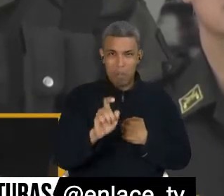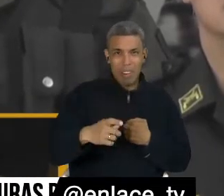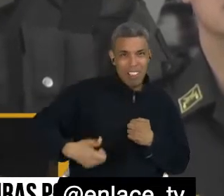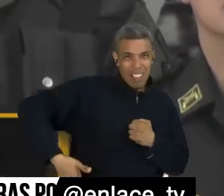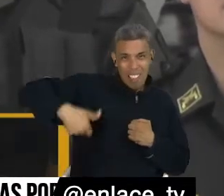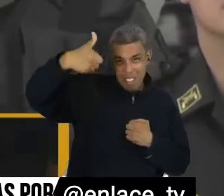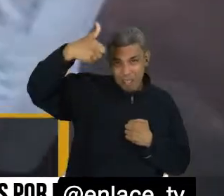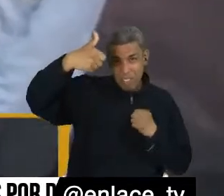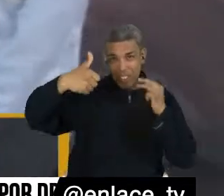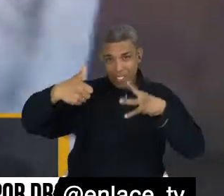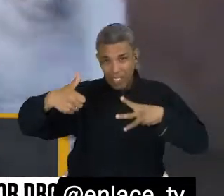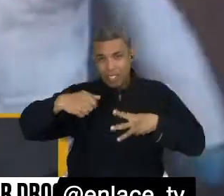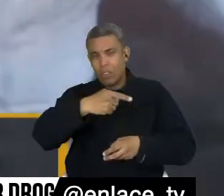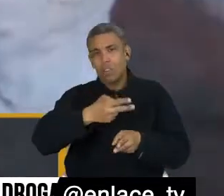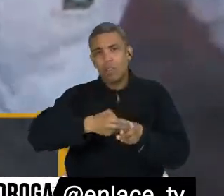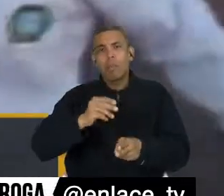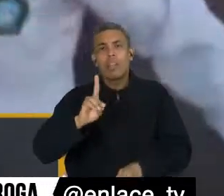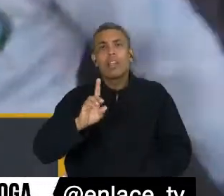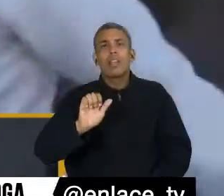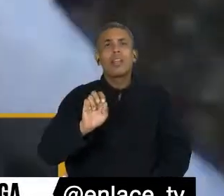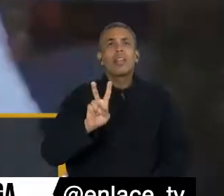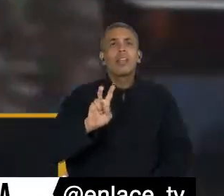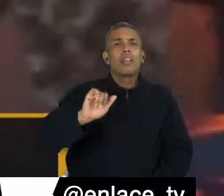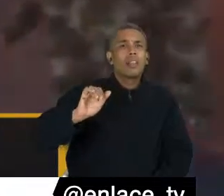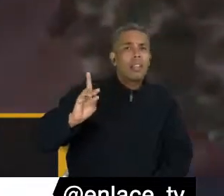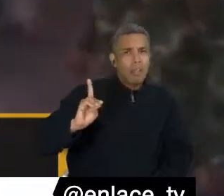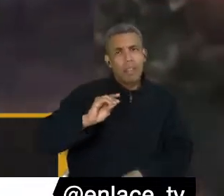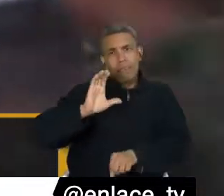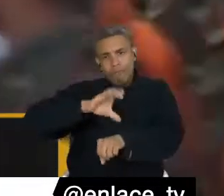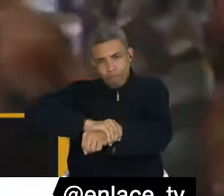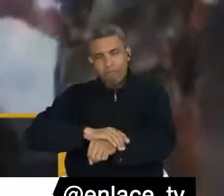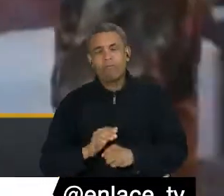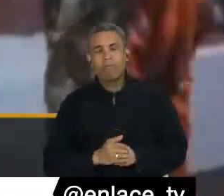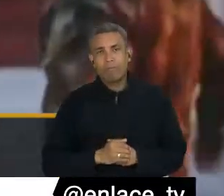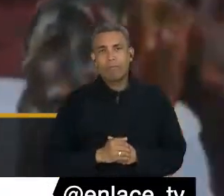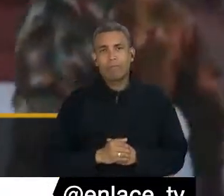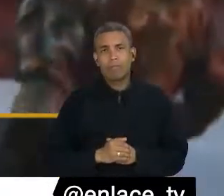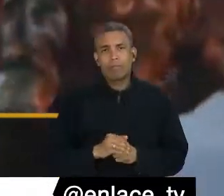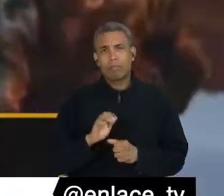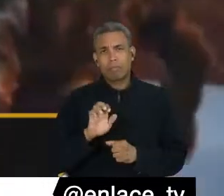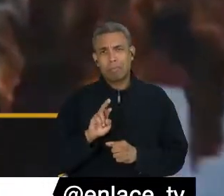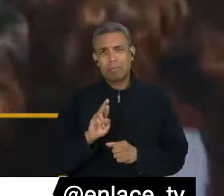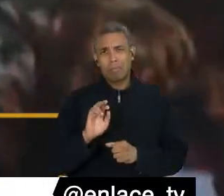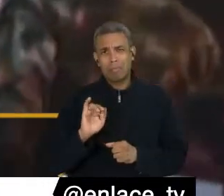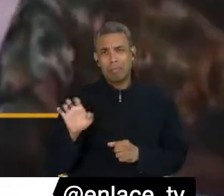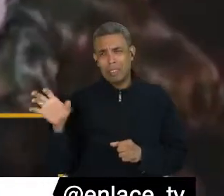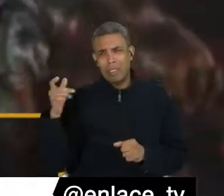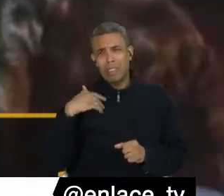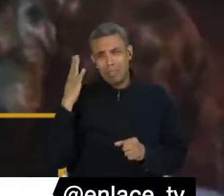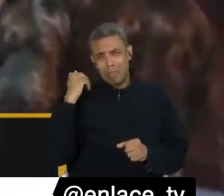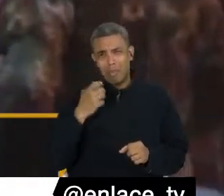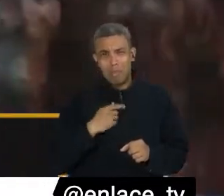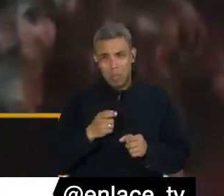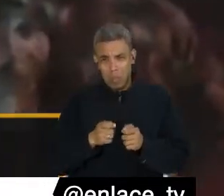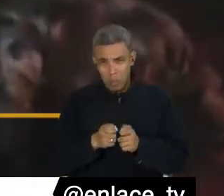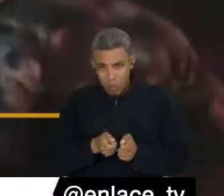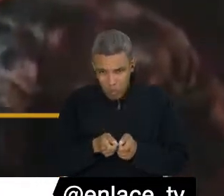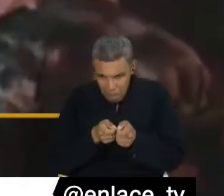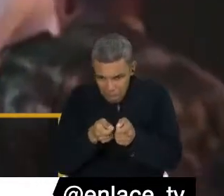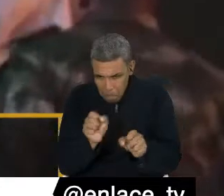alias David. Según las fuerzas militares, alias Eric, de 54 años, tenía entrenamiento como explosivista y francotirador. Según